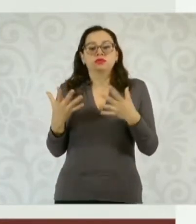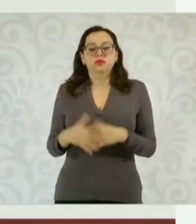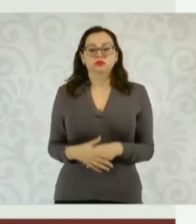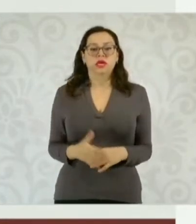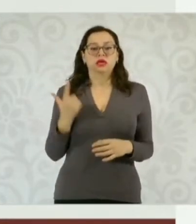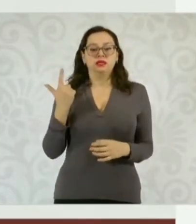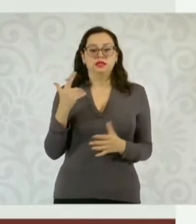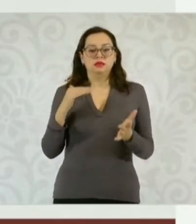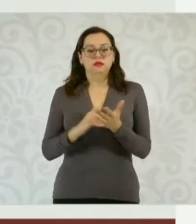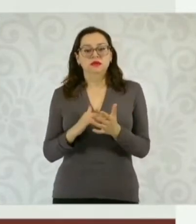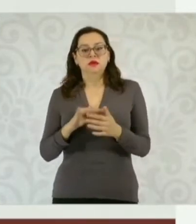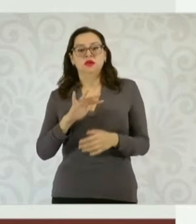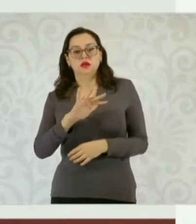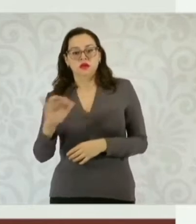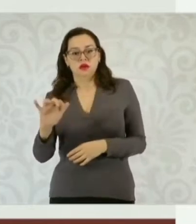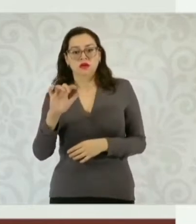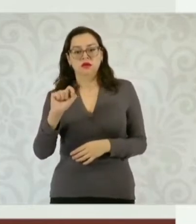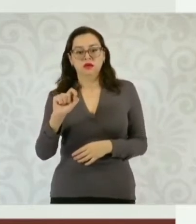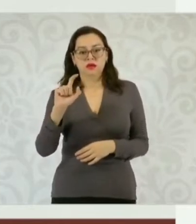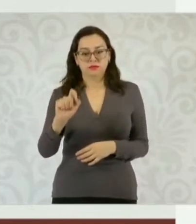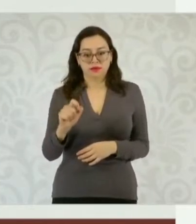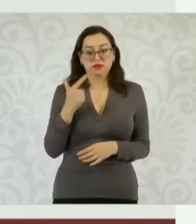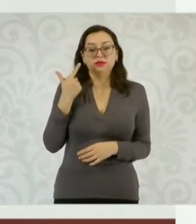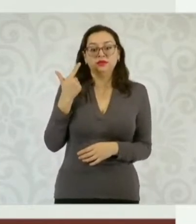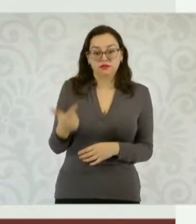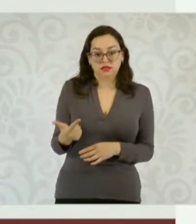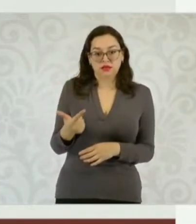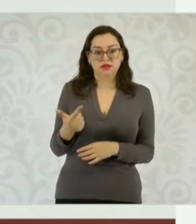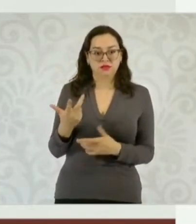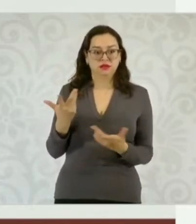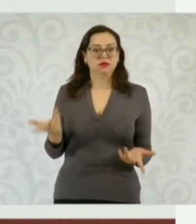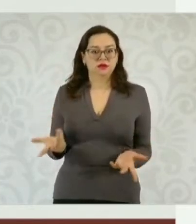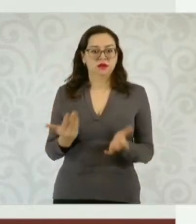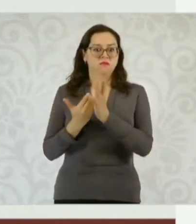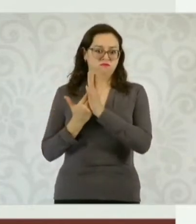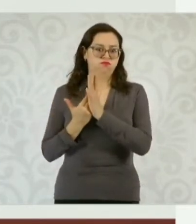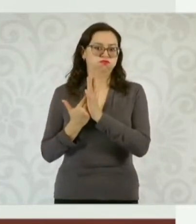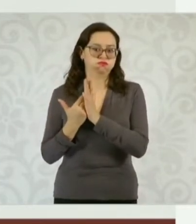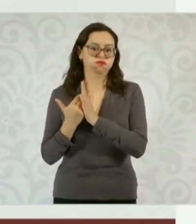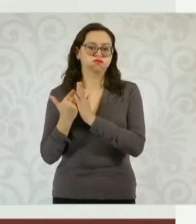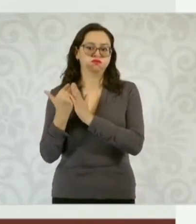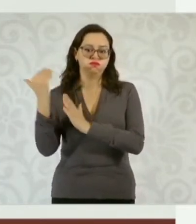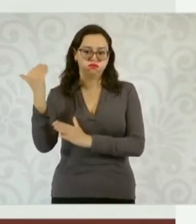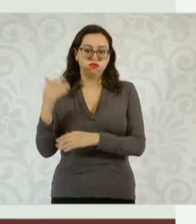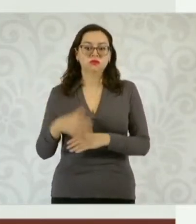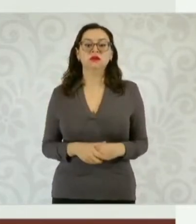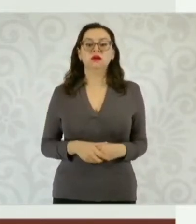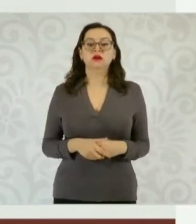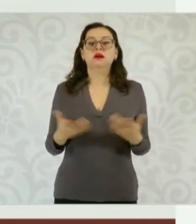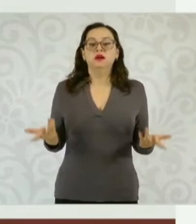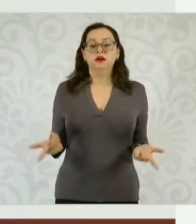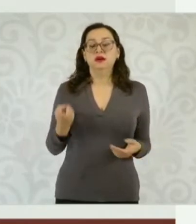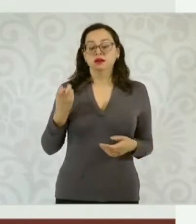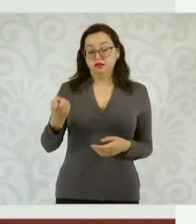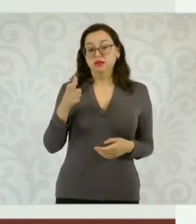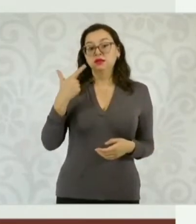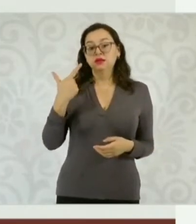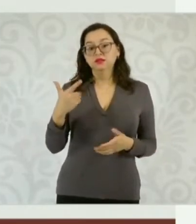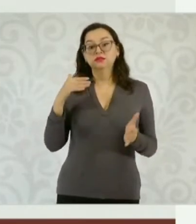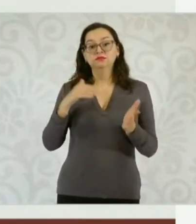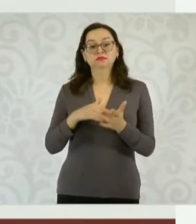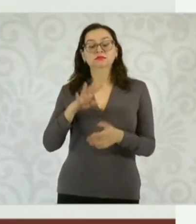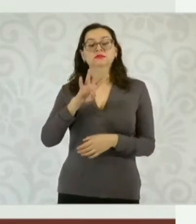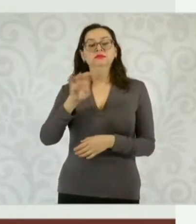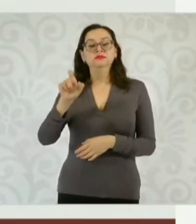7,427, que representa un 72% más de lo que se estaba egresando en 2019. Ahora estos